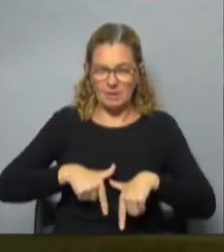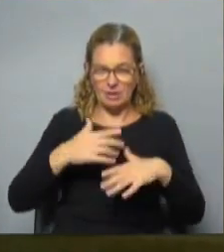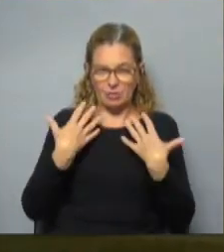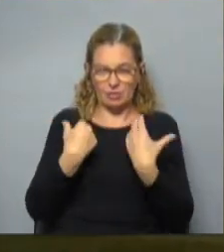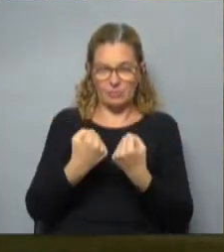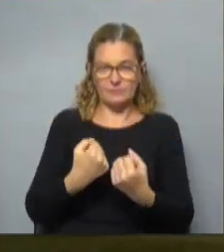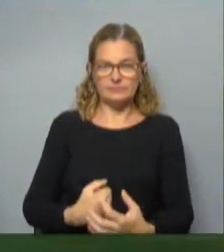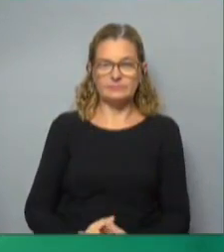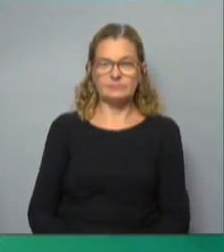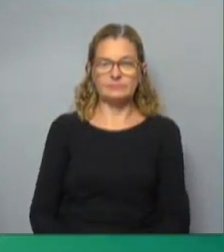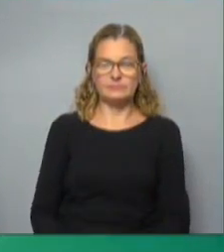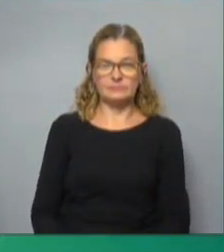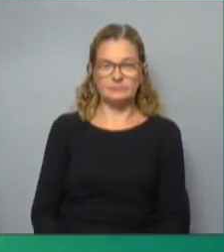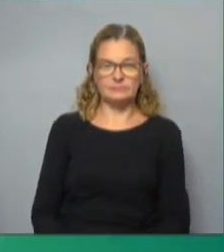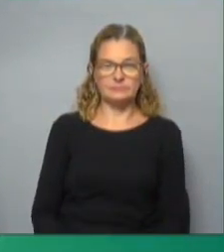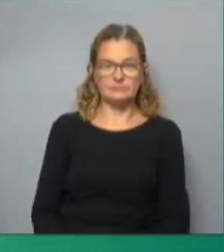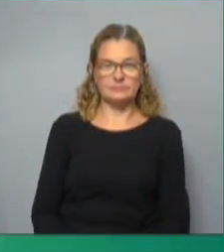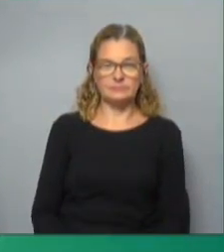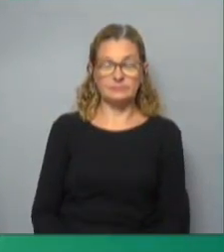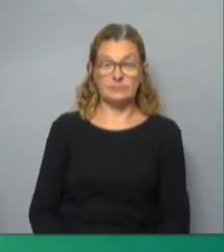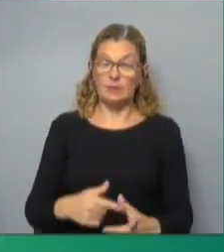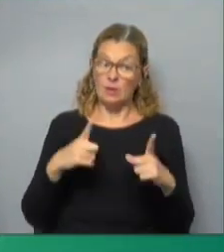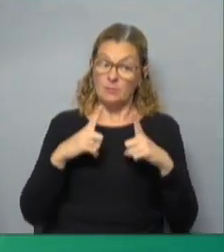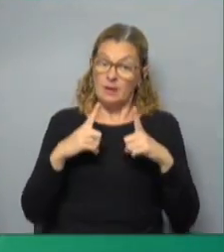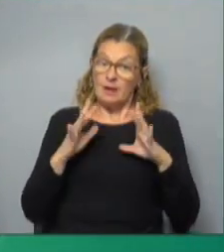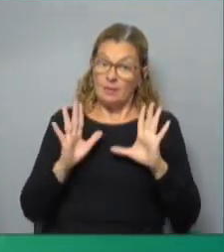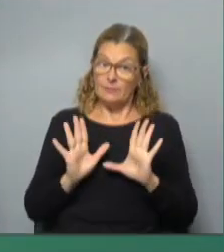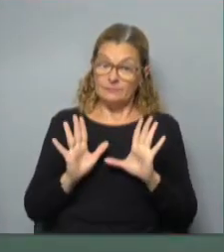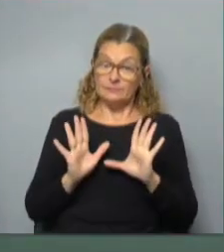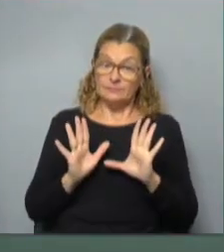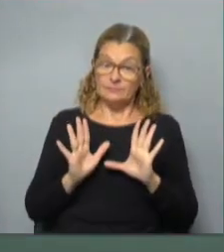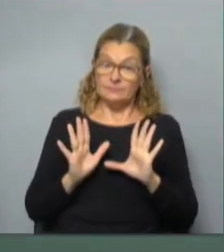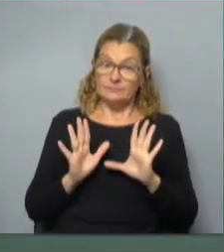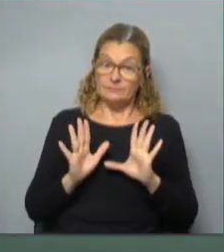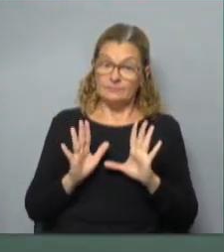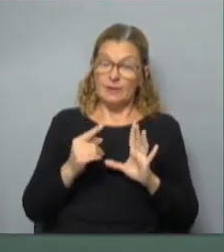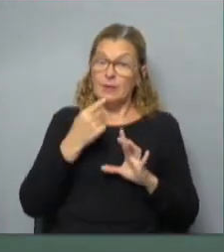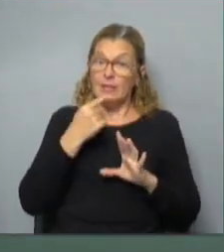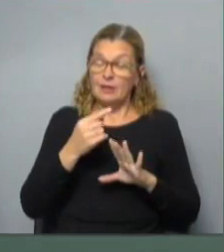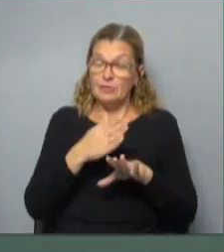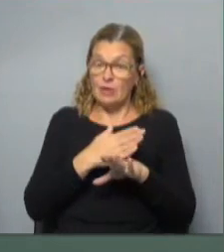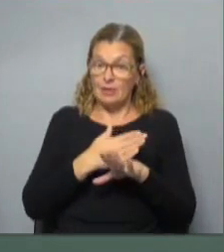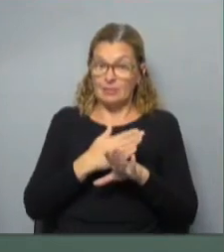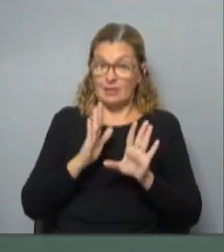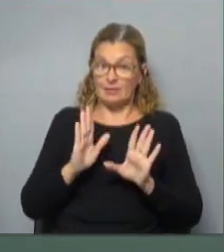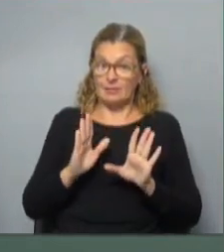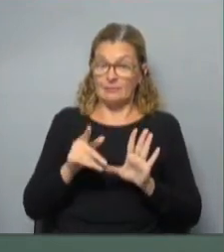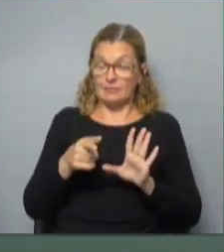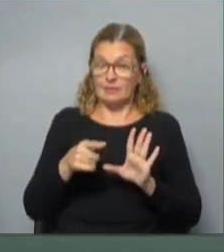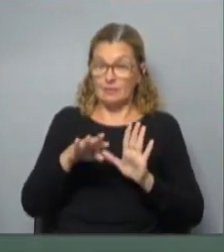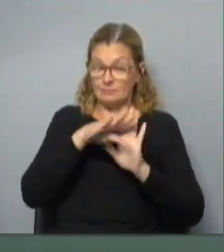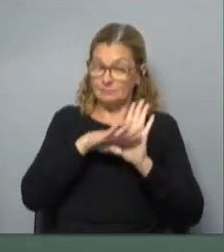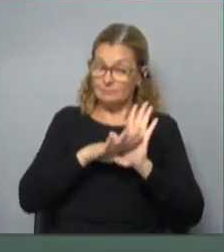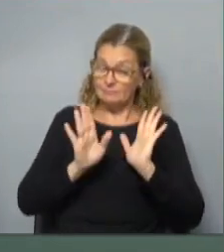salud bueno lo esperado a esta altura bueno se había anunciado que se iba a tomar esta medida en cualquier